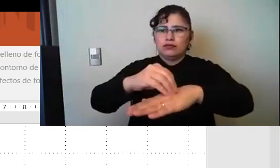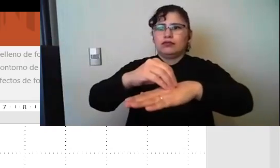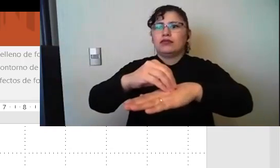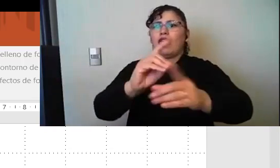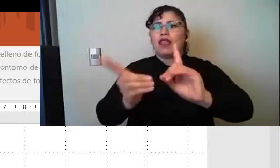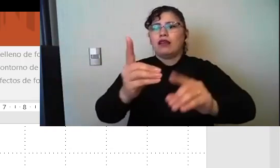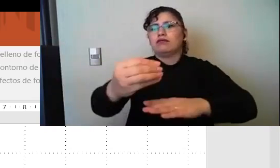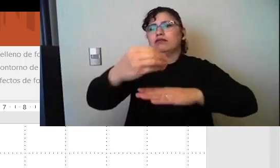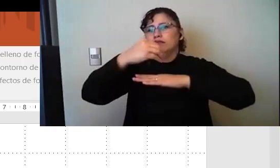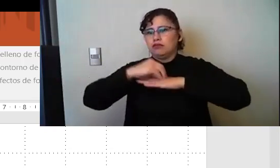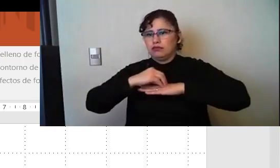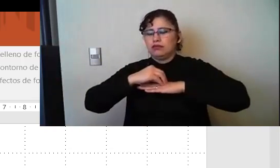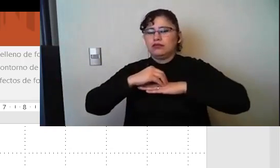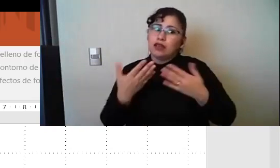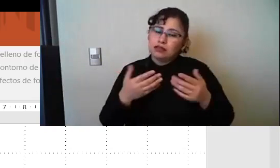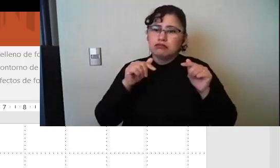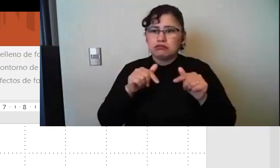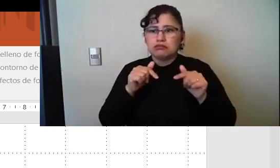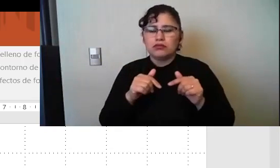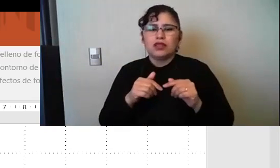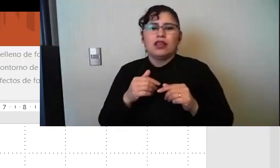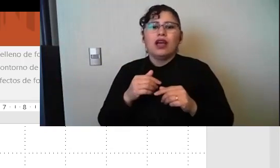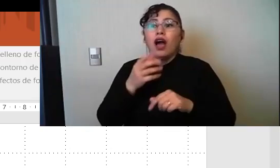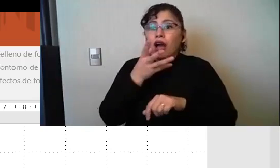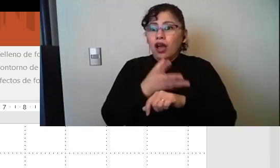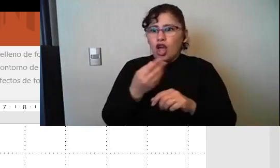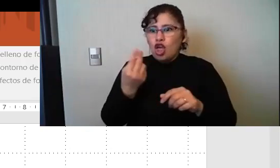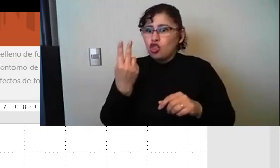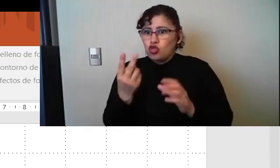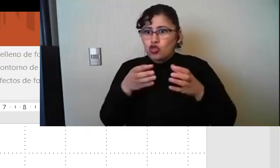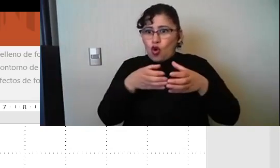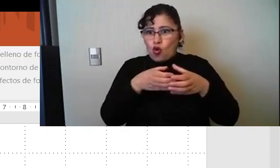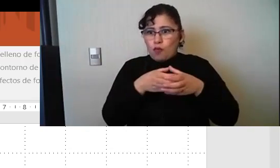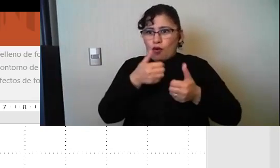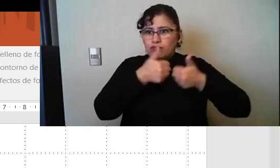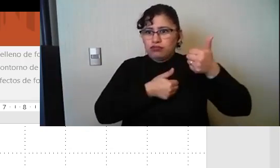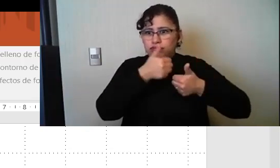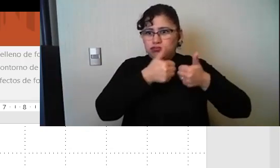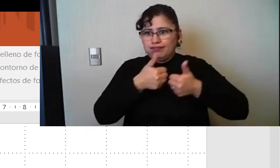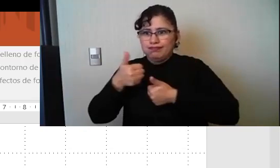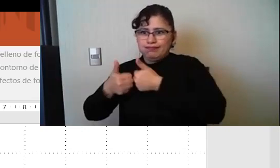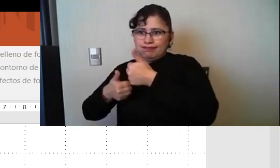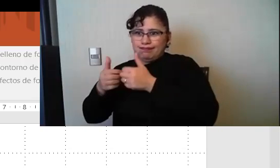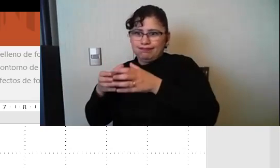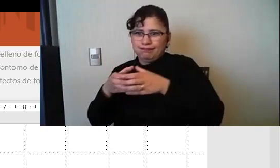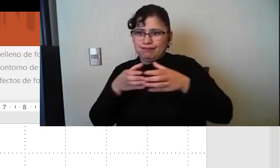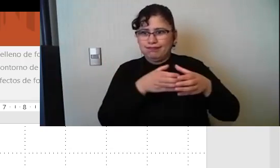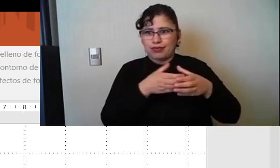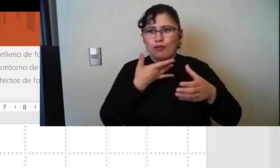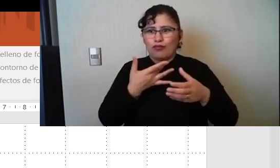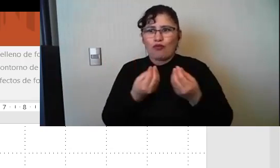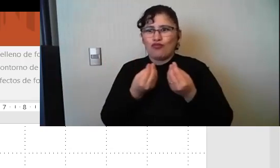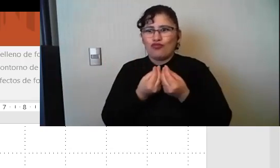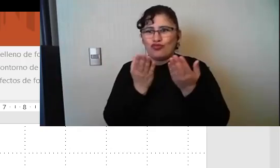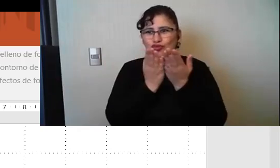estudiantes, eventualmente van a haber dos grupos de pruebas, ¿ya? Sí, dos